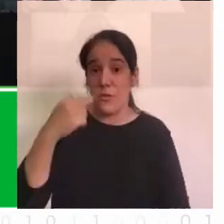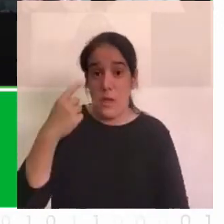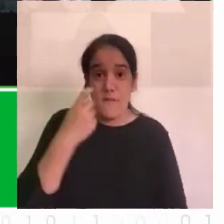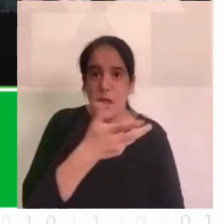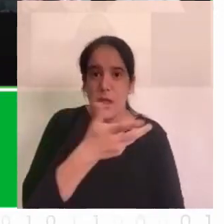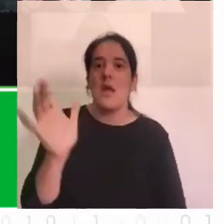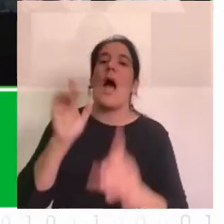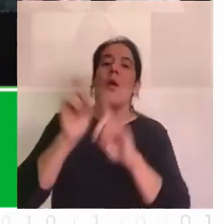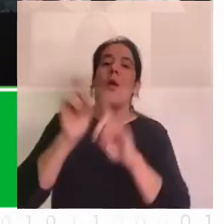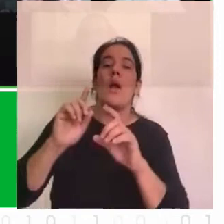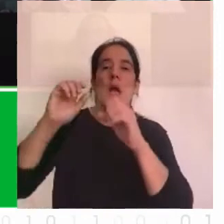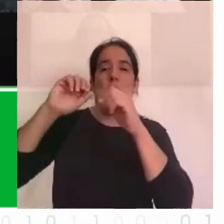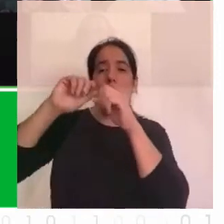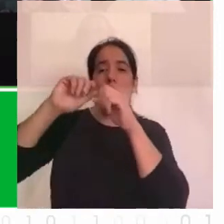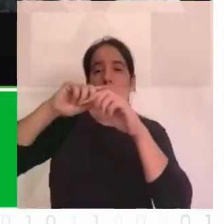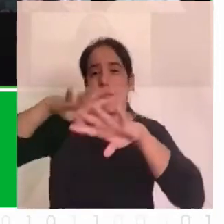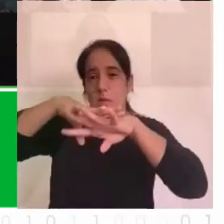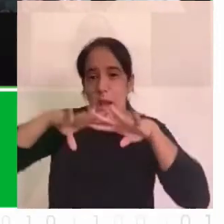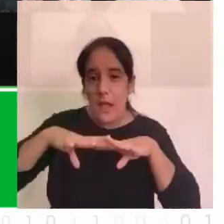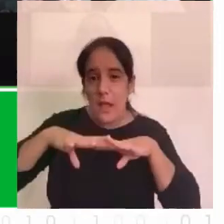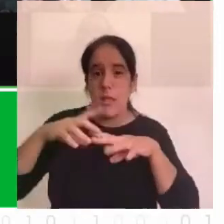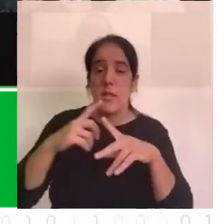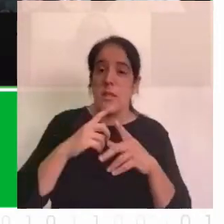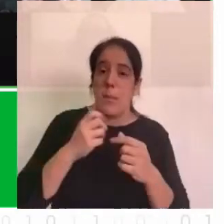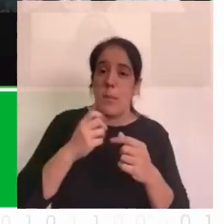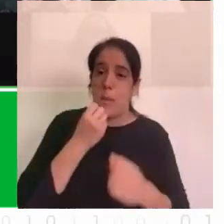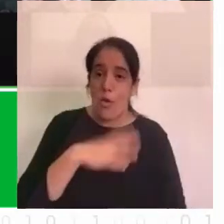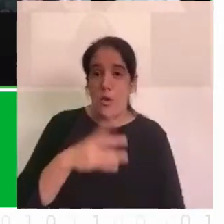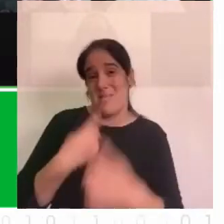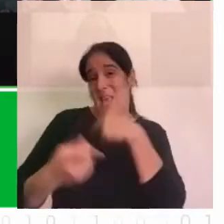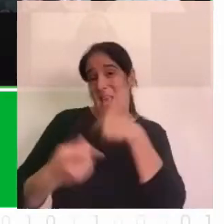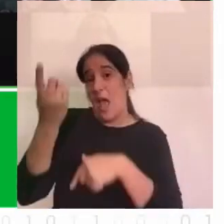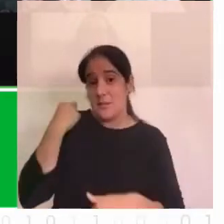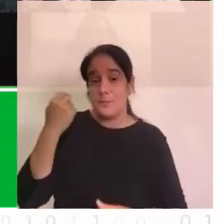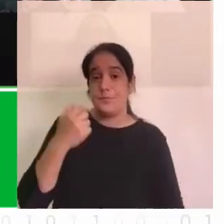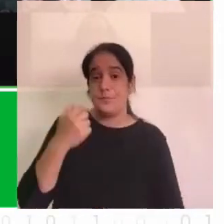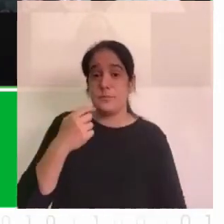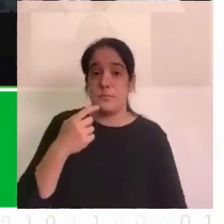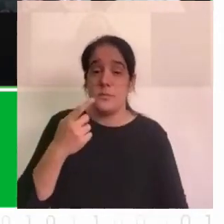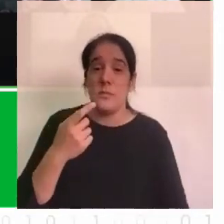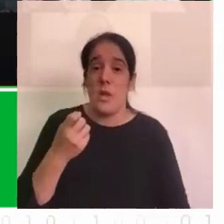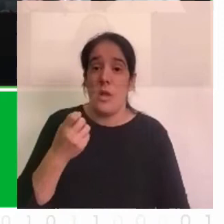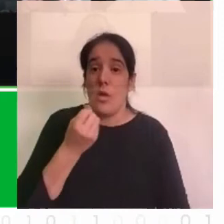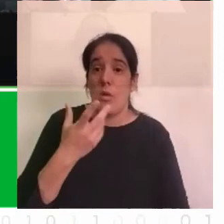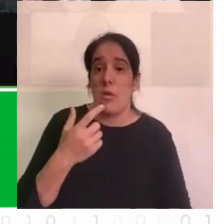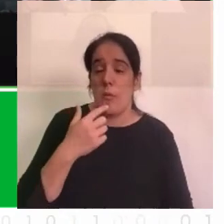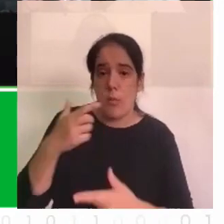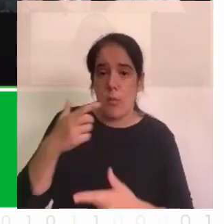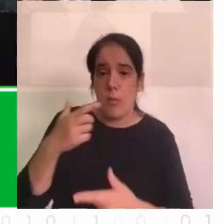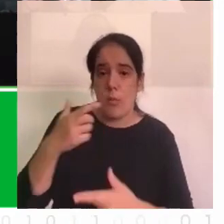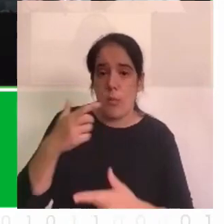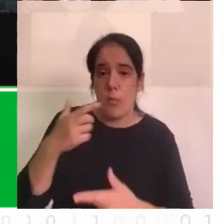lograron ganarle a los modelos que ya se venían usando más clásicos, o sea, como regresiones lineales o support